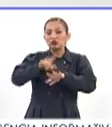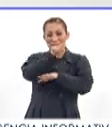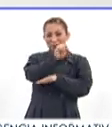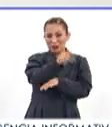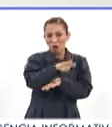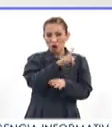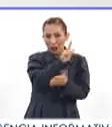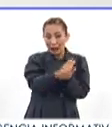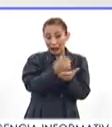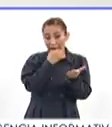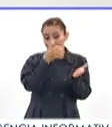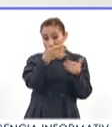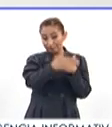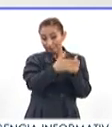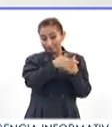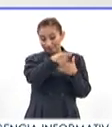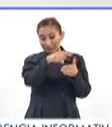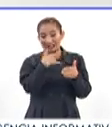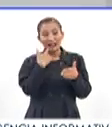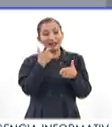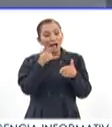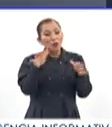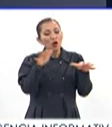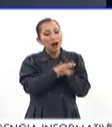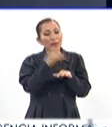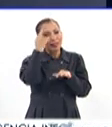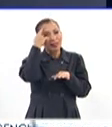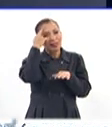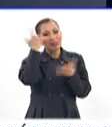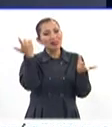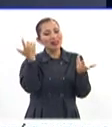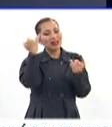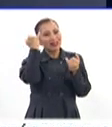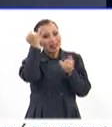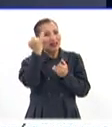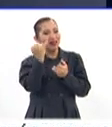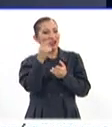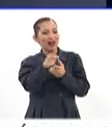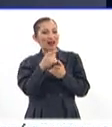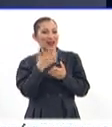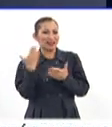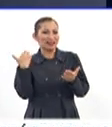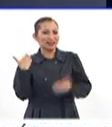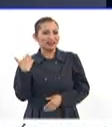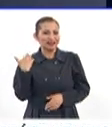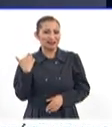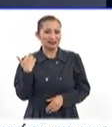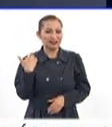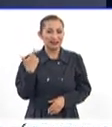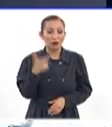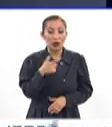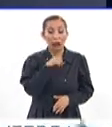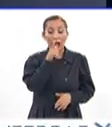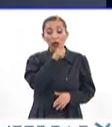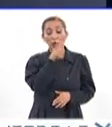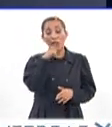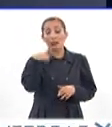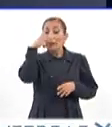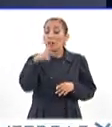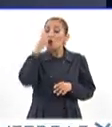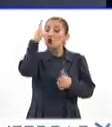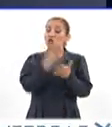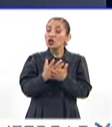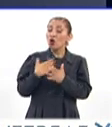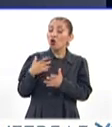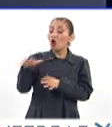de la ley, que tratemos de ir cambiando esta lógica que tuvimos de una lengua nacional para